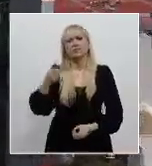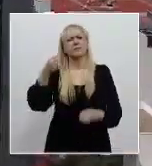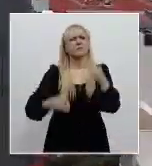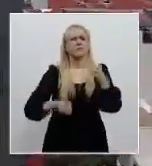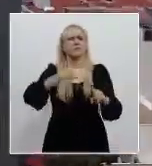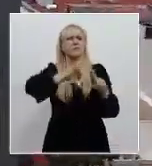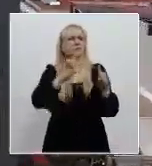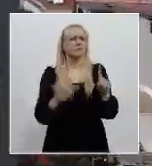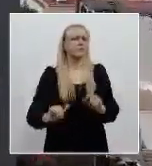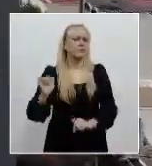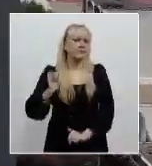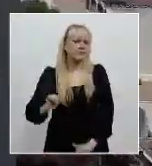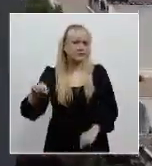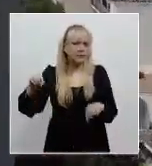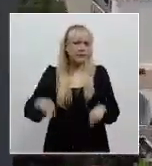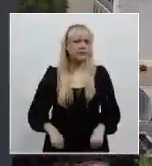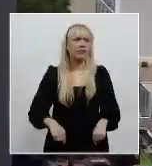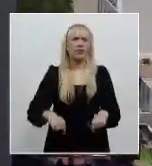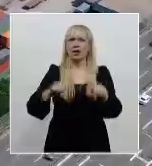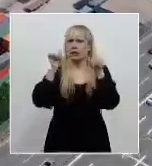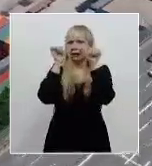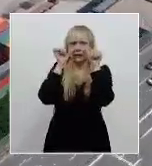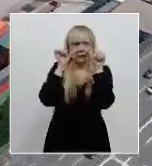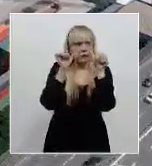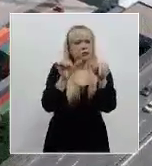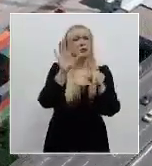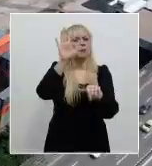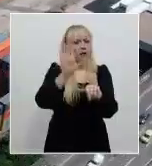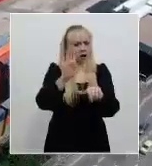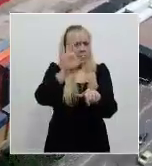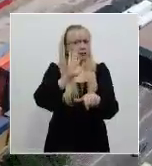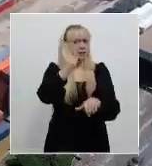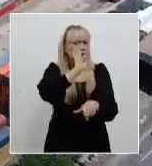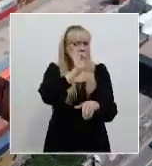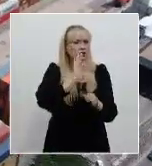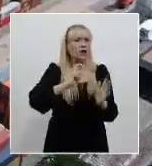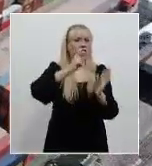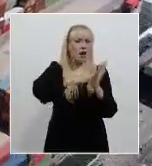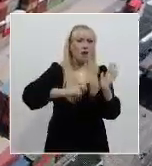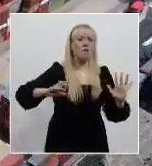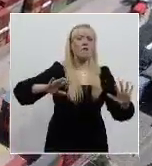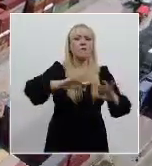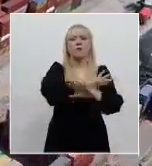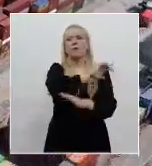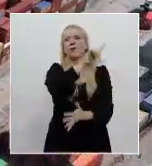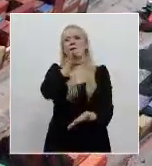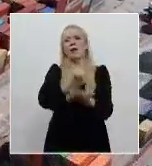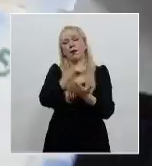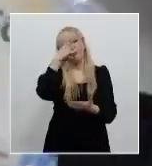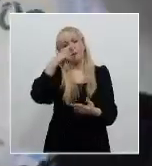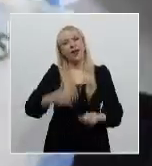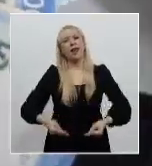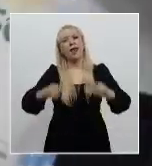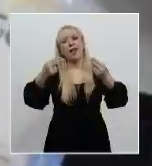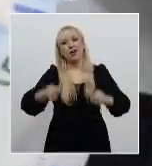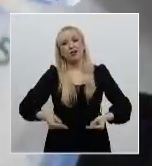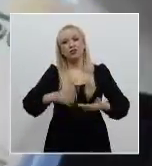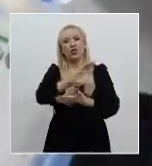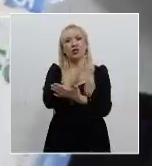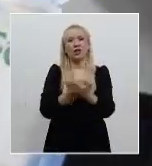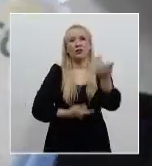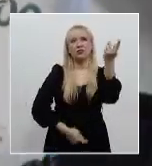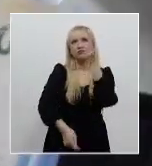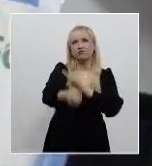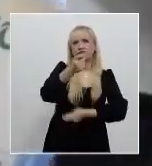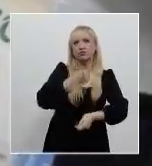Judicial de la Federación está atento a una posible reforma para fortalecer el desarrollo comercial y económico del